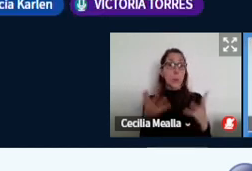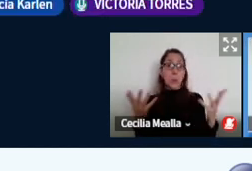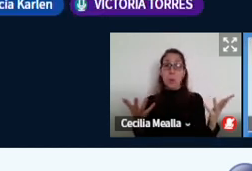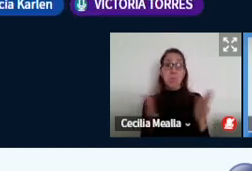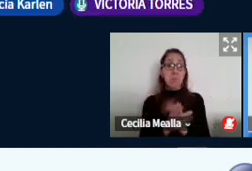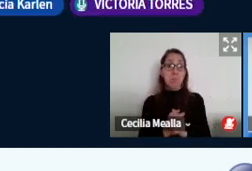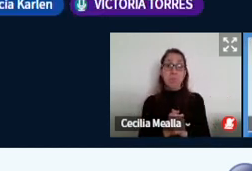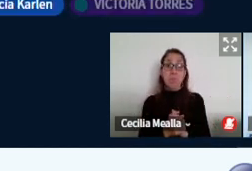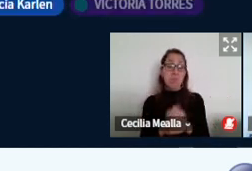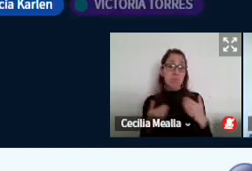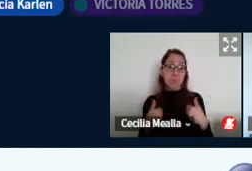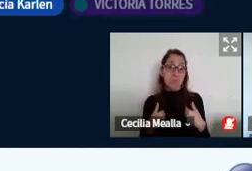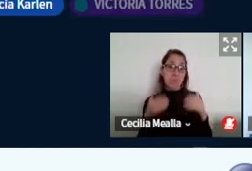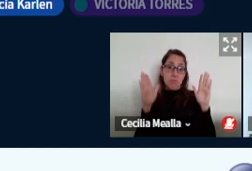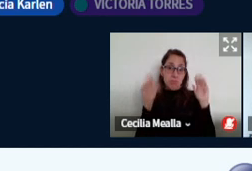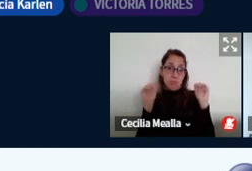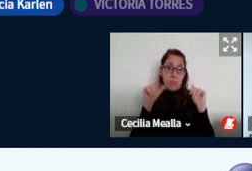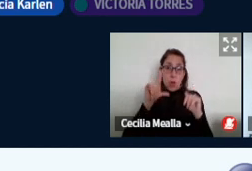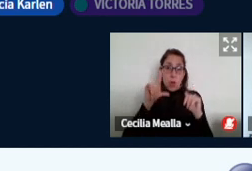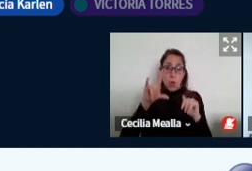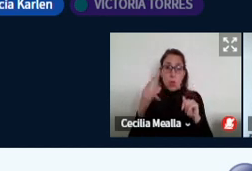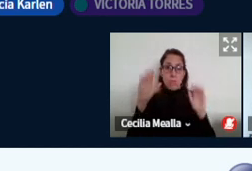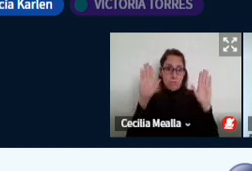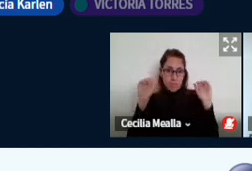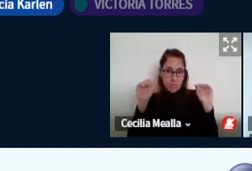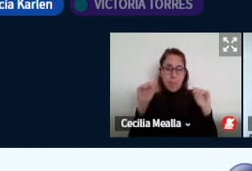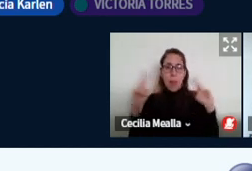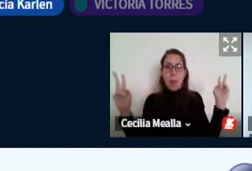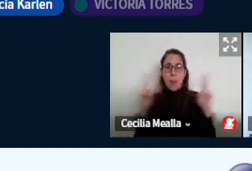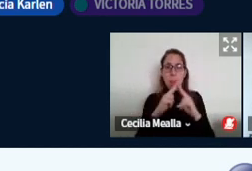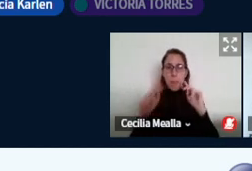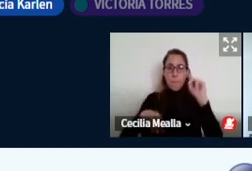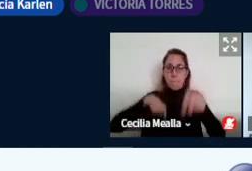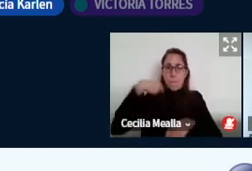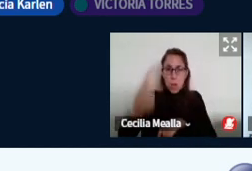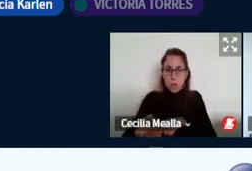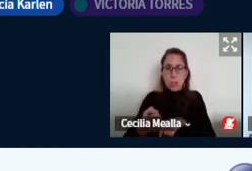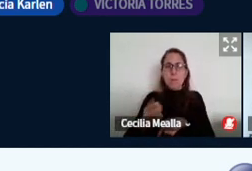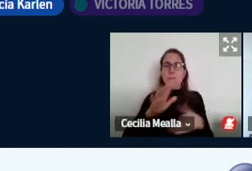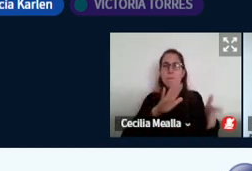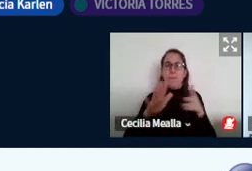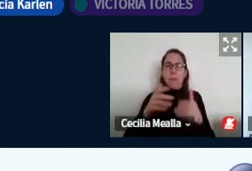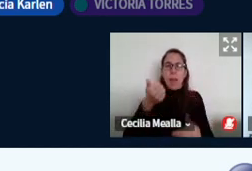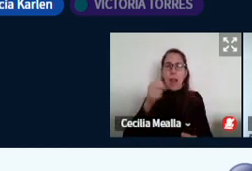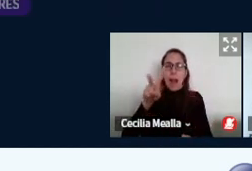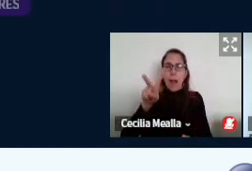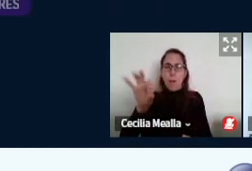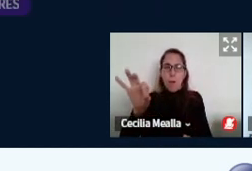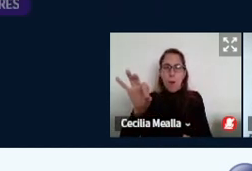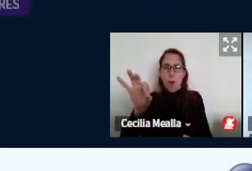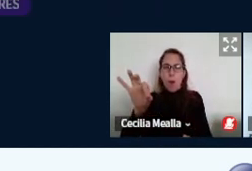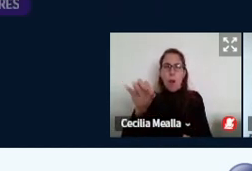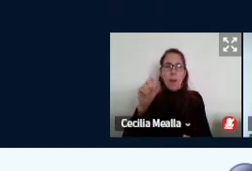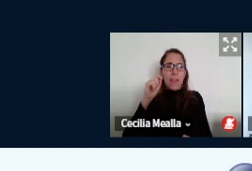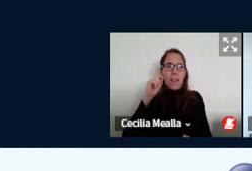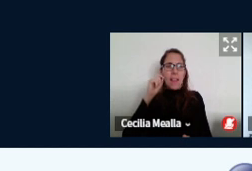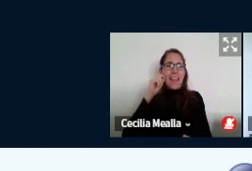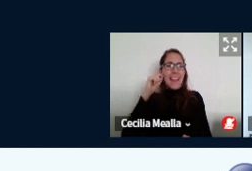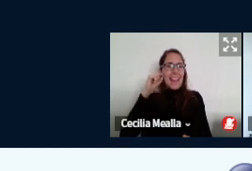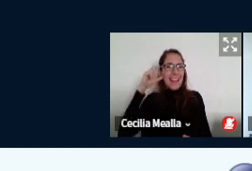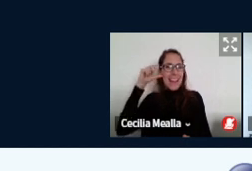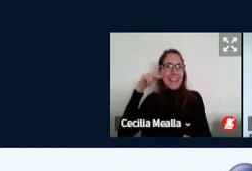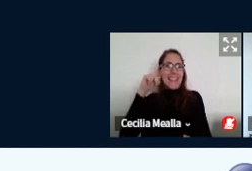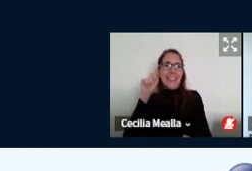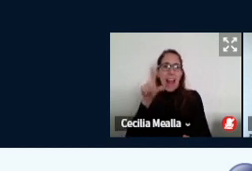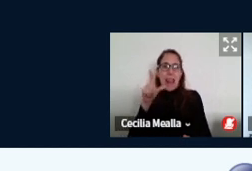Bueno, chicos, por mi parte me despido hasta el próximo encuentro que va a ser allá por Labo de, creo que es genital de macho